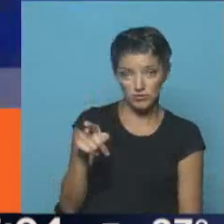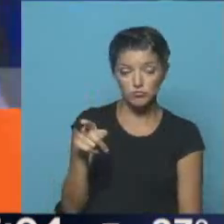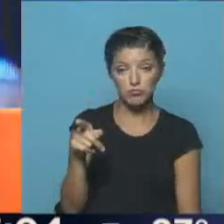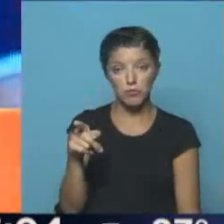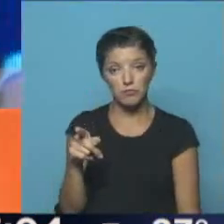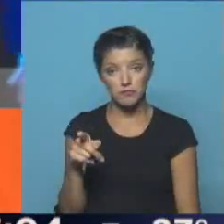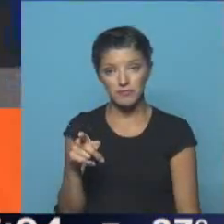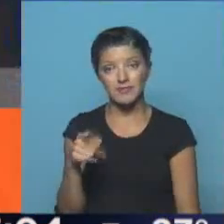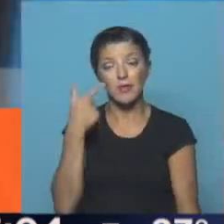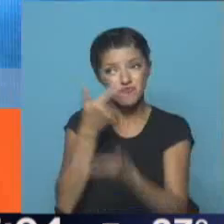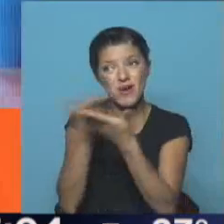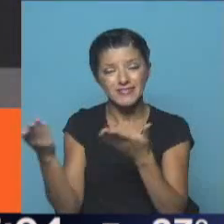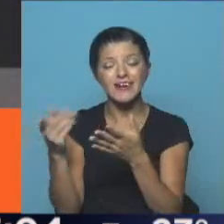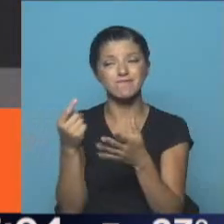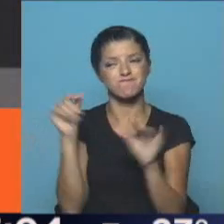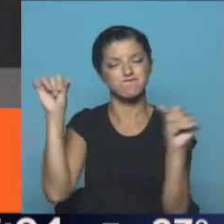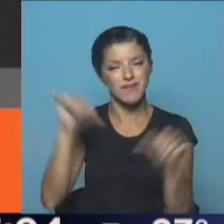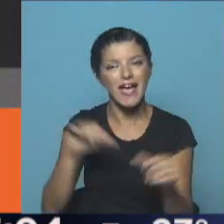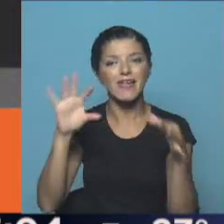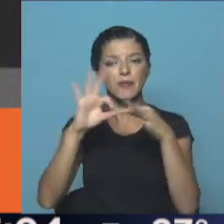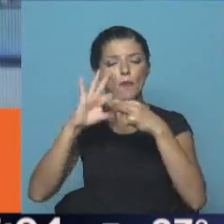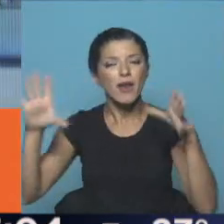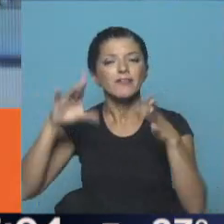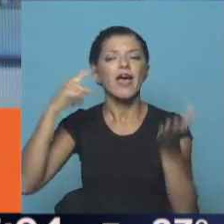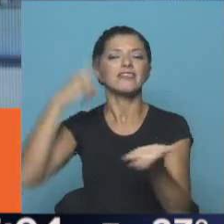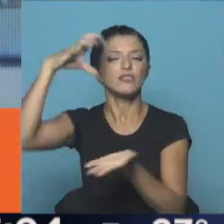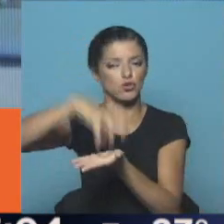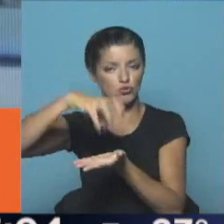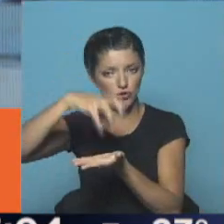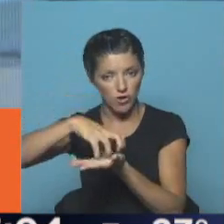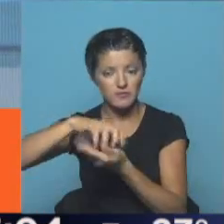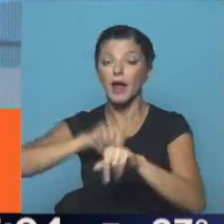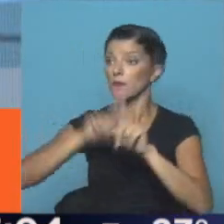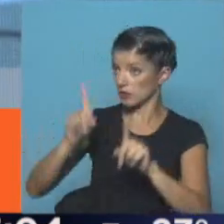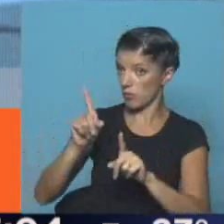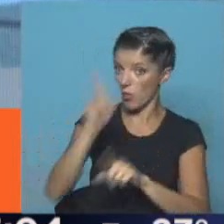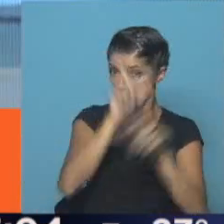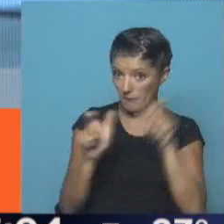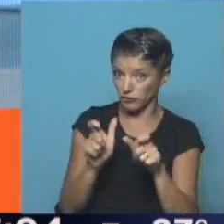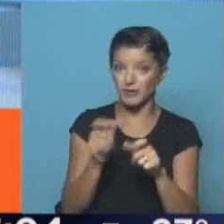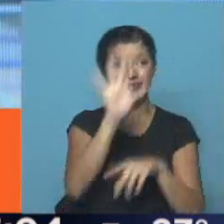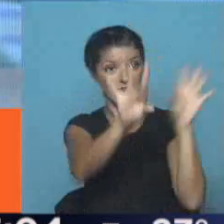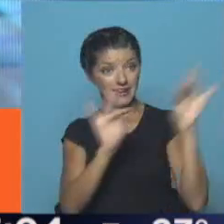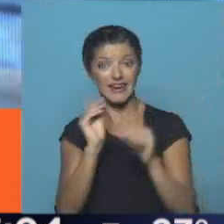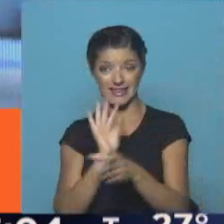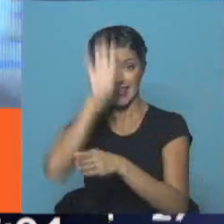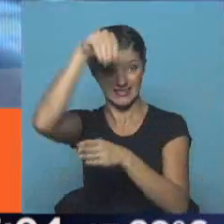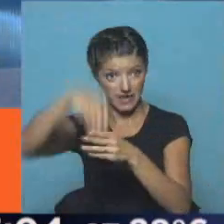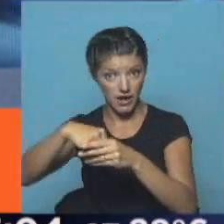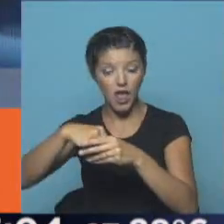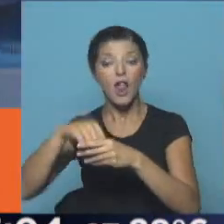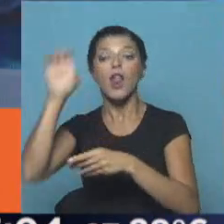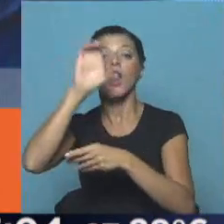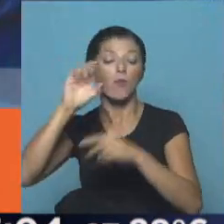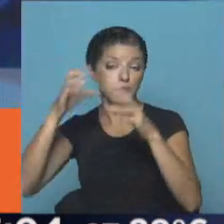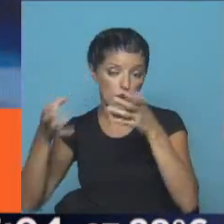de un déficit de democracia en las instituciones europeas, que aun cuando los europeos votan a los integrantes de la Unión Europea, ven a